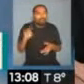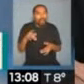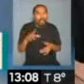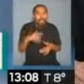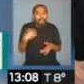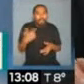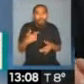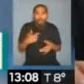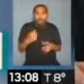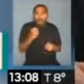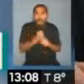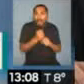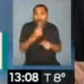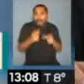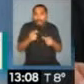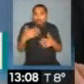de obra intensiva.